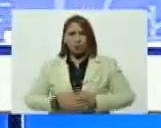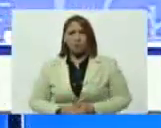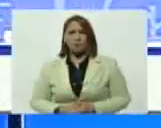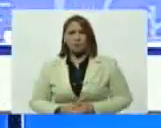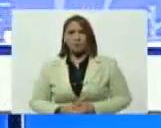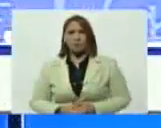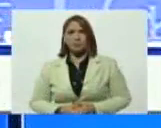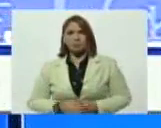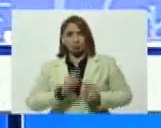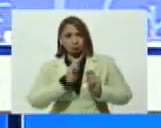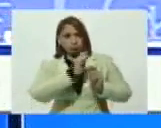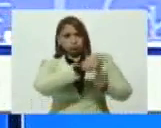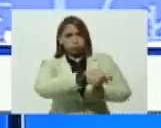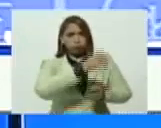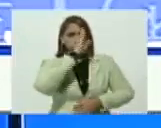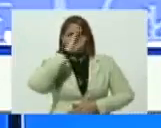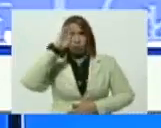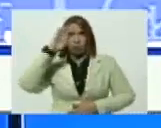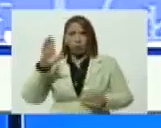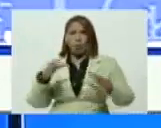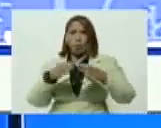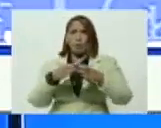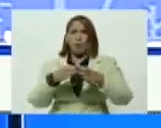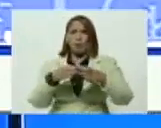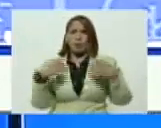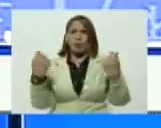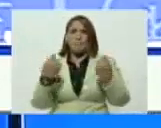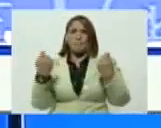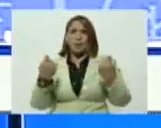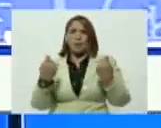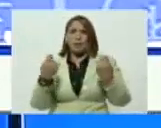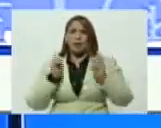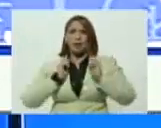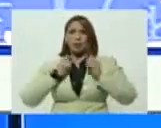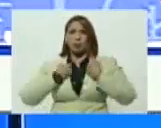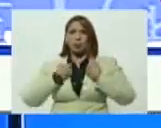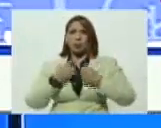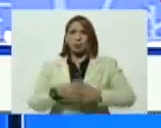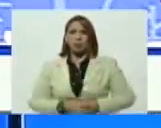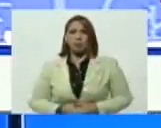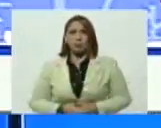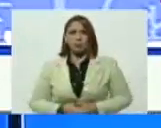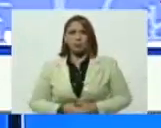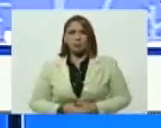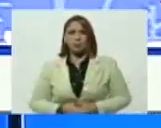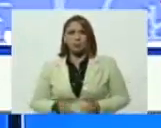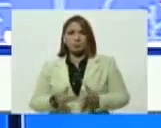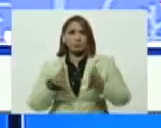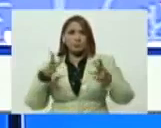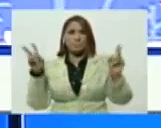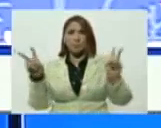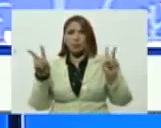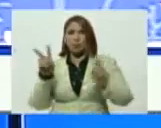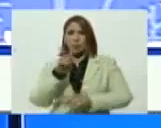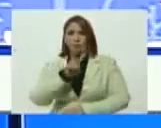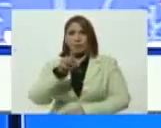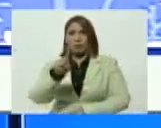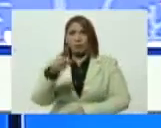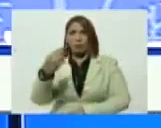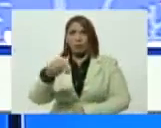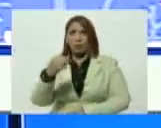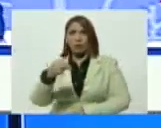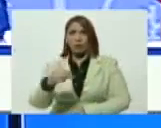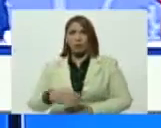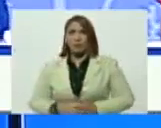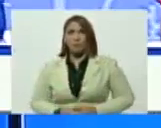Diosdado Cabello Rondón del comando de campaña para las megaelecciones, para la megavictoria del 21 de noviembre. Ya